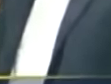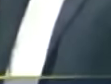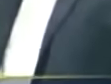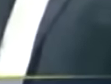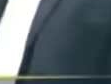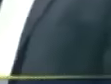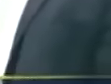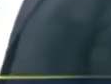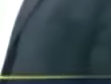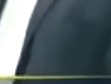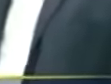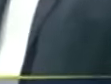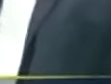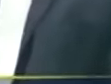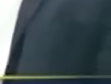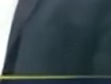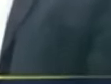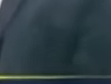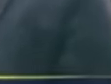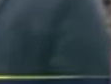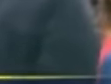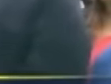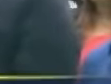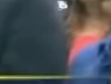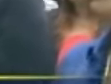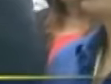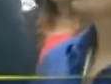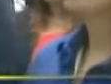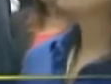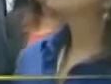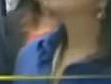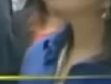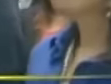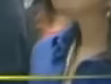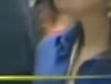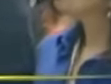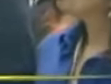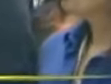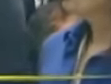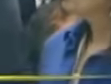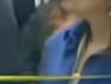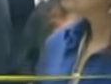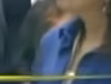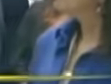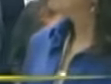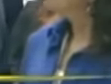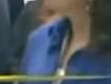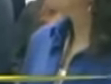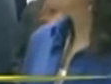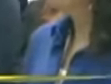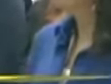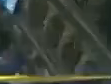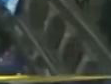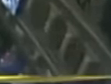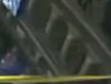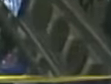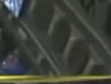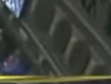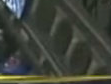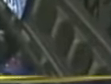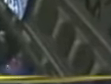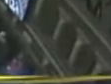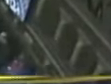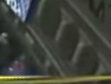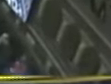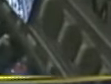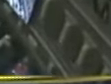venezolano acá presente, deseando feliz año a cada uno de los diputados del Bloque de la Patria. Está presente Gilberto Jiménez, jefe